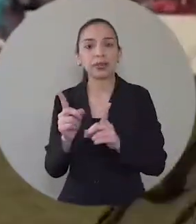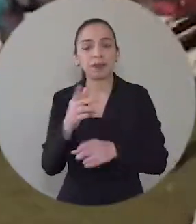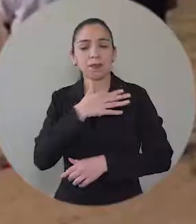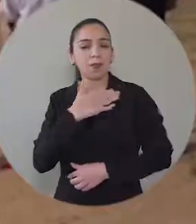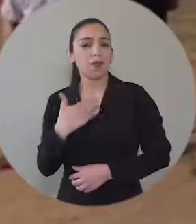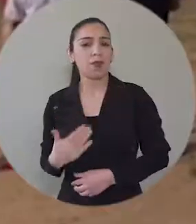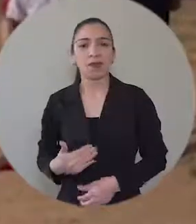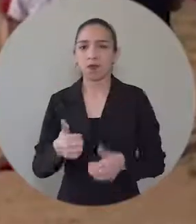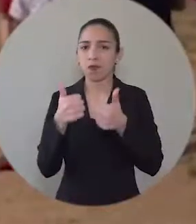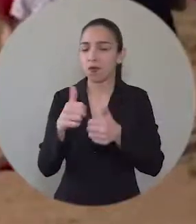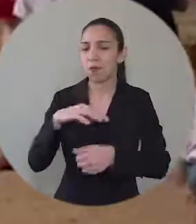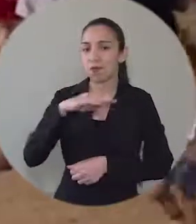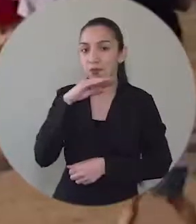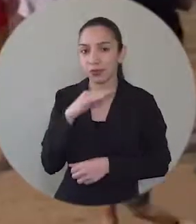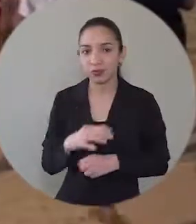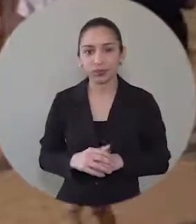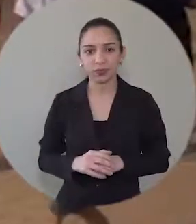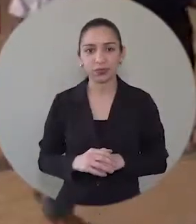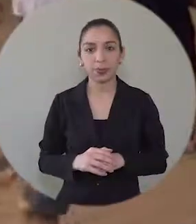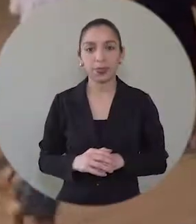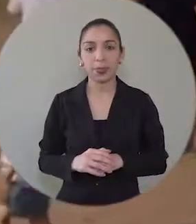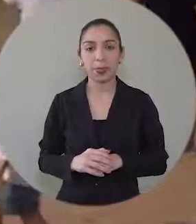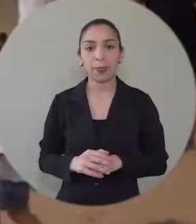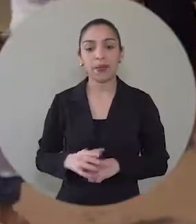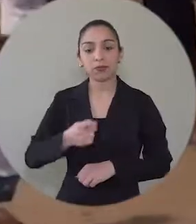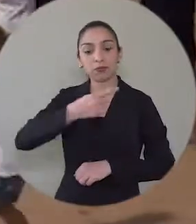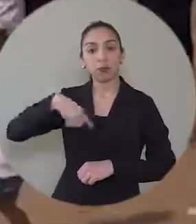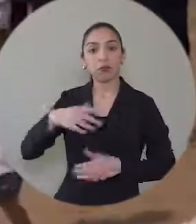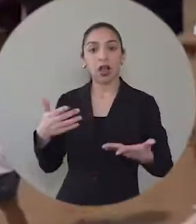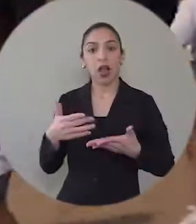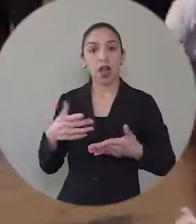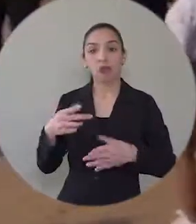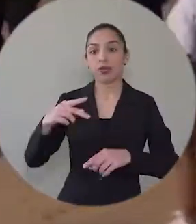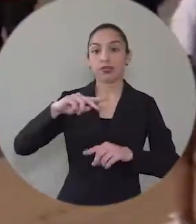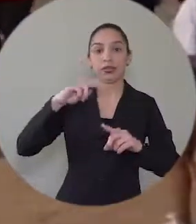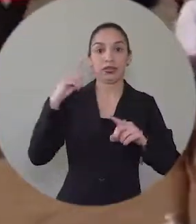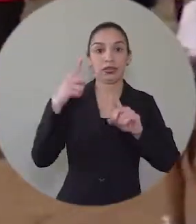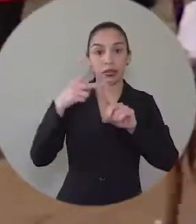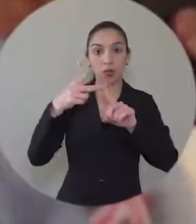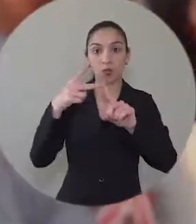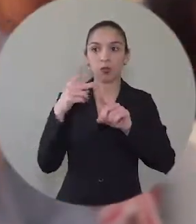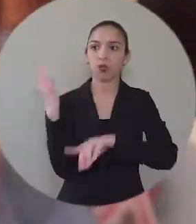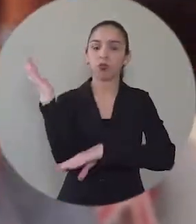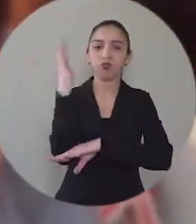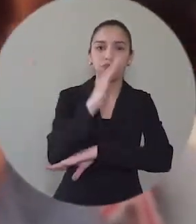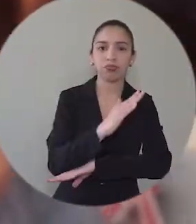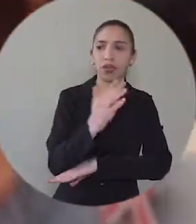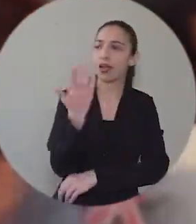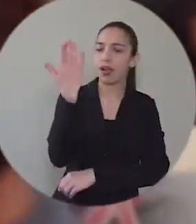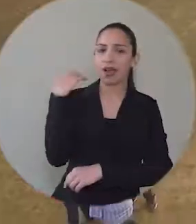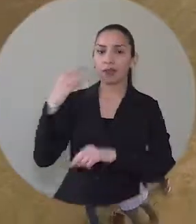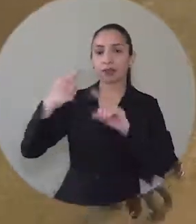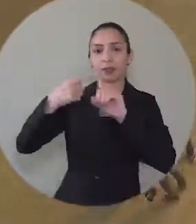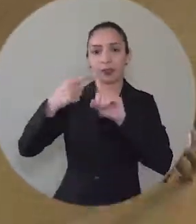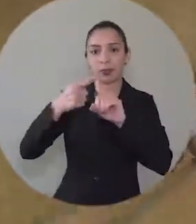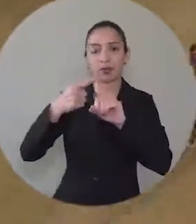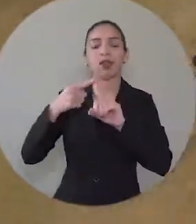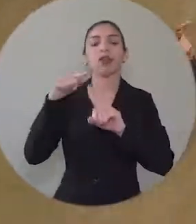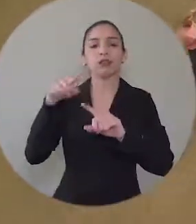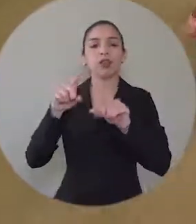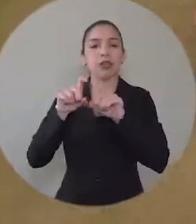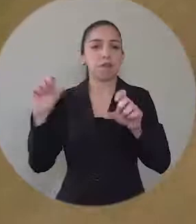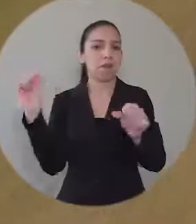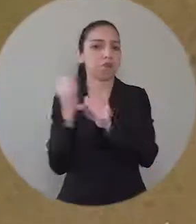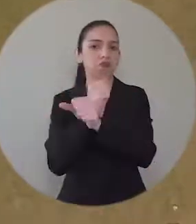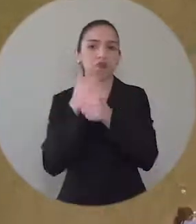muchísimo. Estamos en esta segunda jornada. En la primera tuvimos mucho éxito porque mediante eso logramos